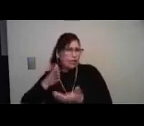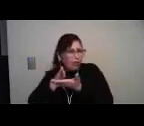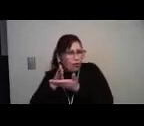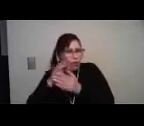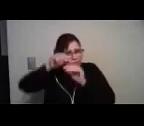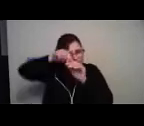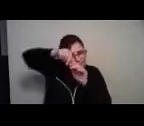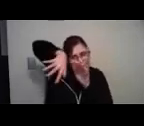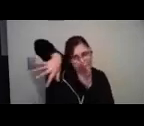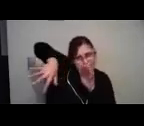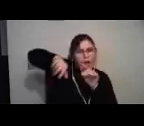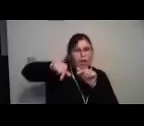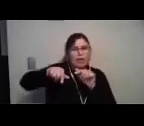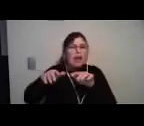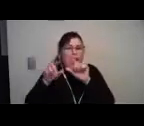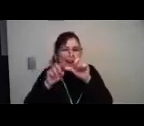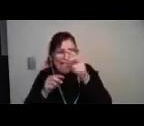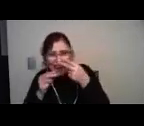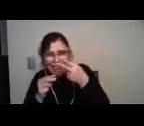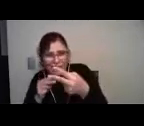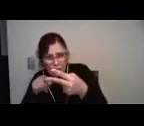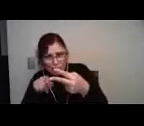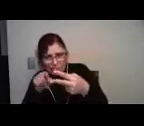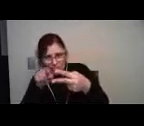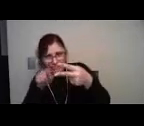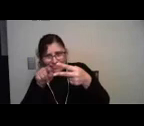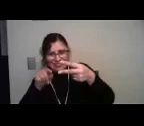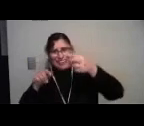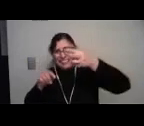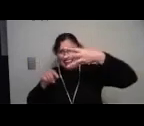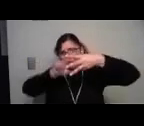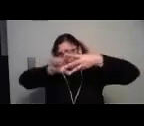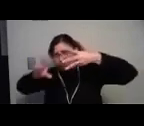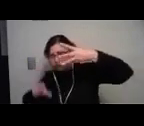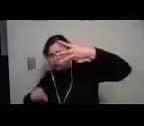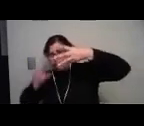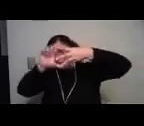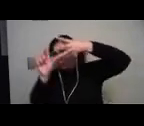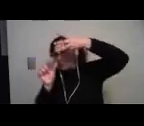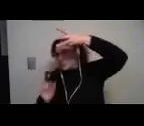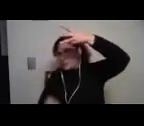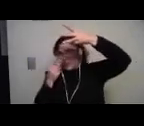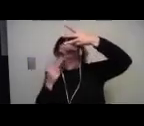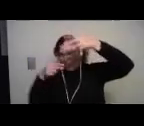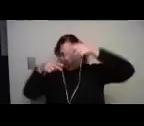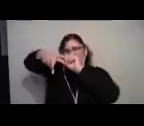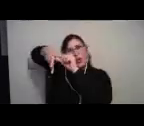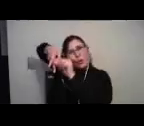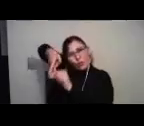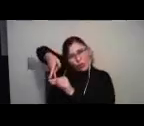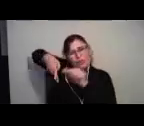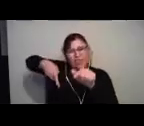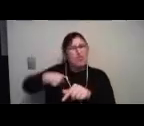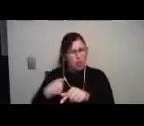sea, L4 y S1, ya que es lo que se ve acá, ya, de acuerdo en la imagen, y creo que esto se los pregunté